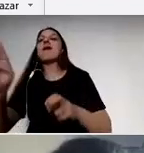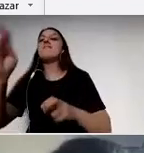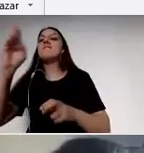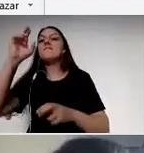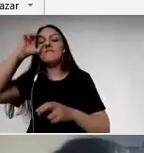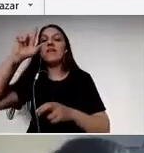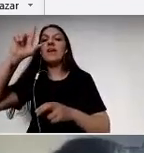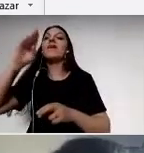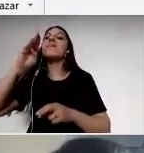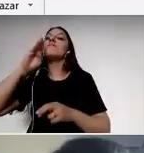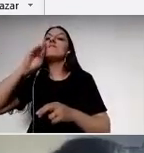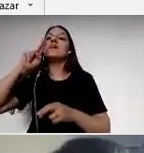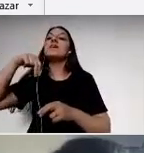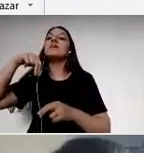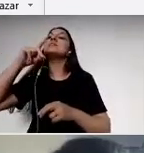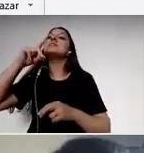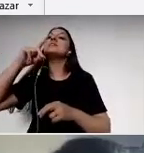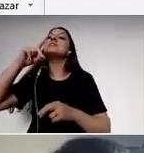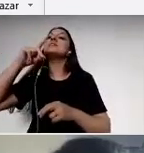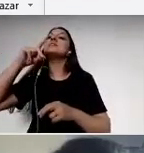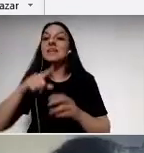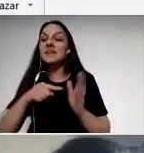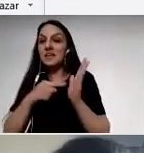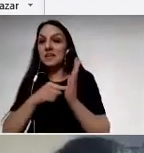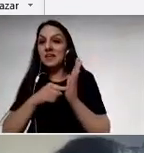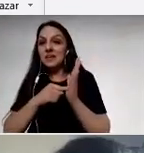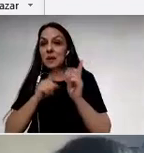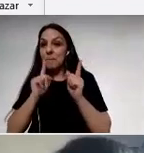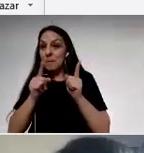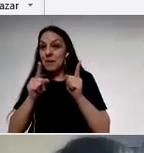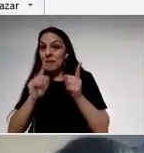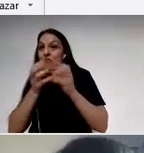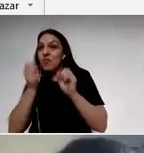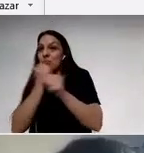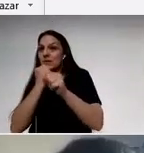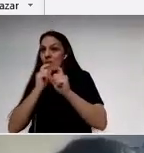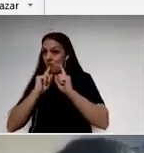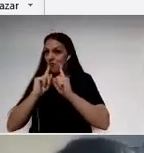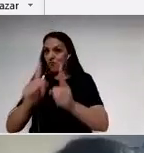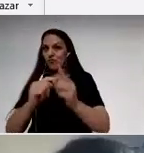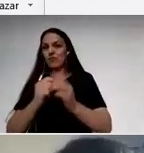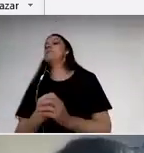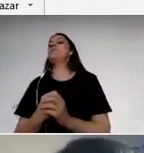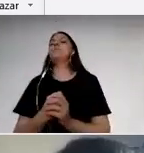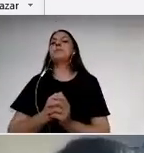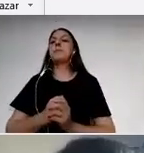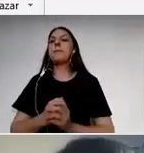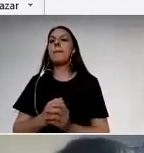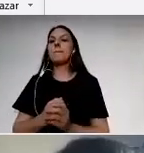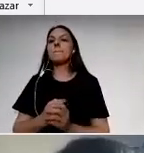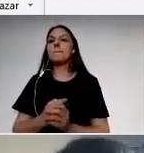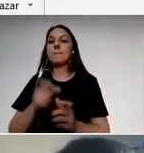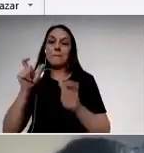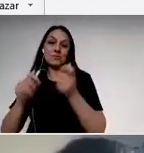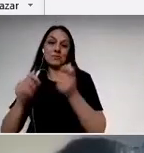y se siguen en esa línea. Bueno, a ver, esto, para los que no son abogados, lo